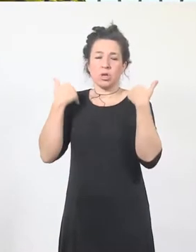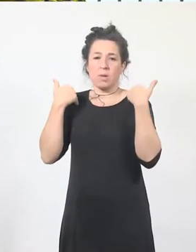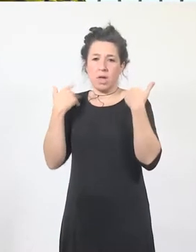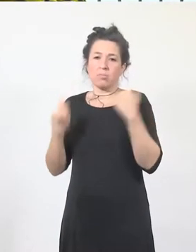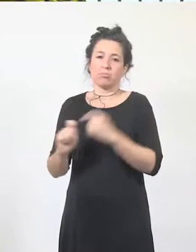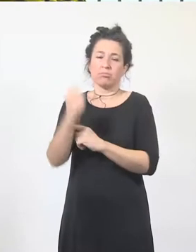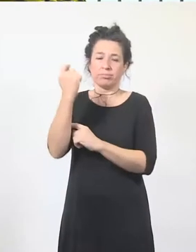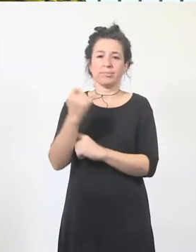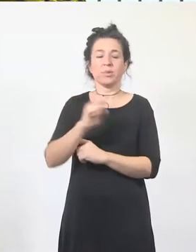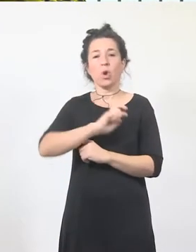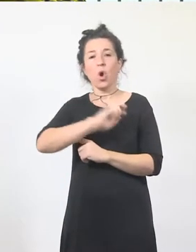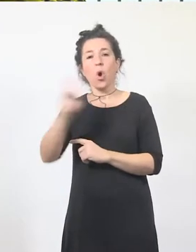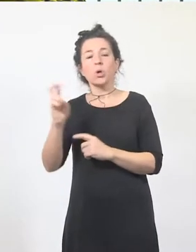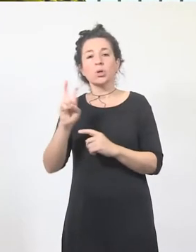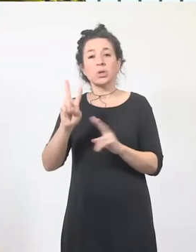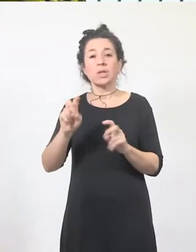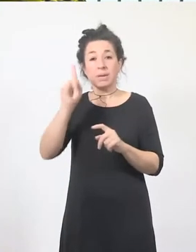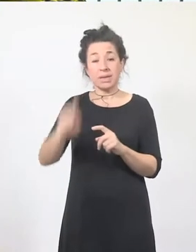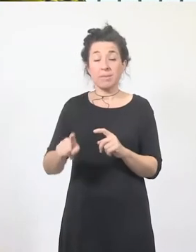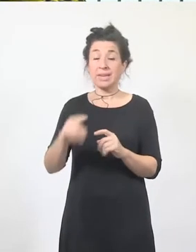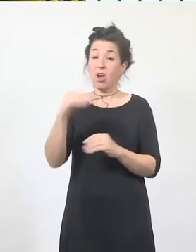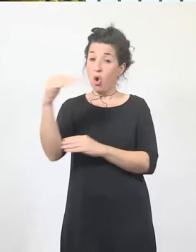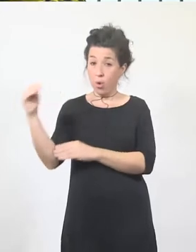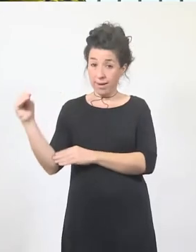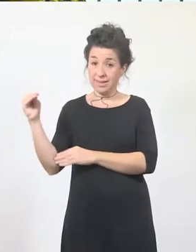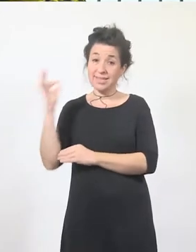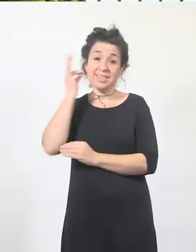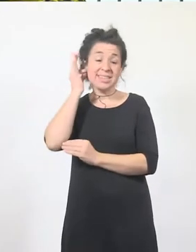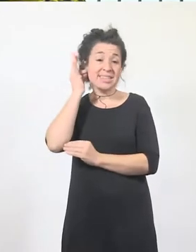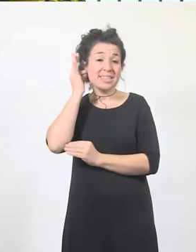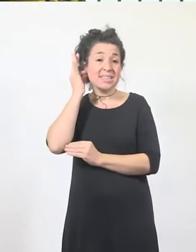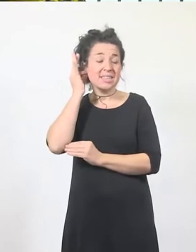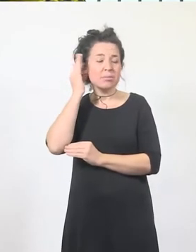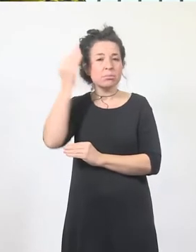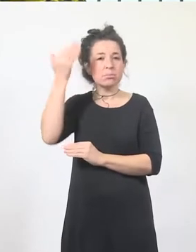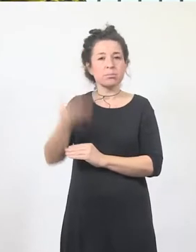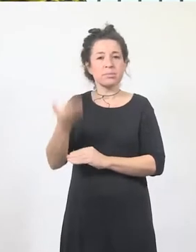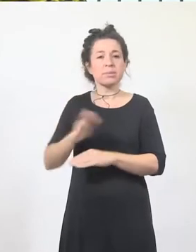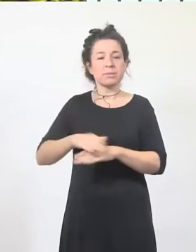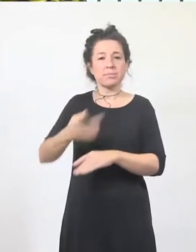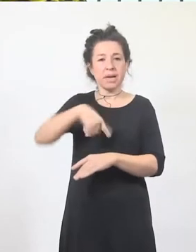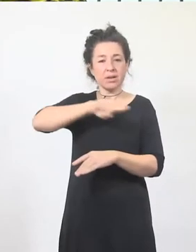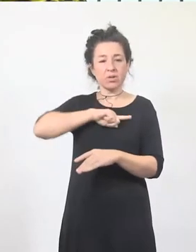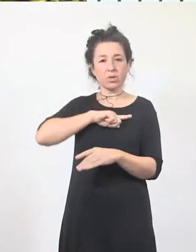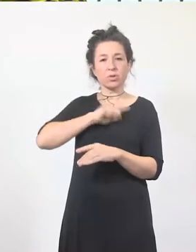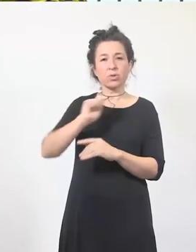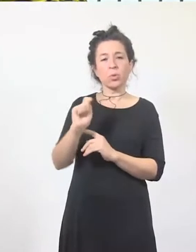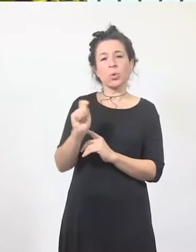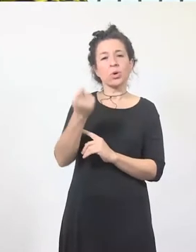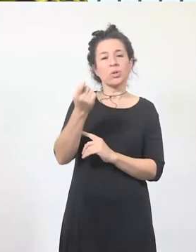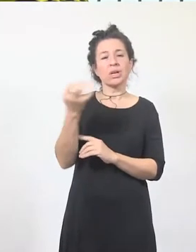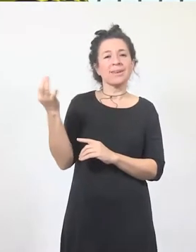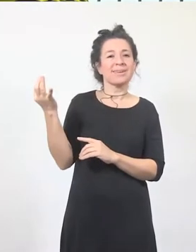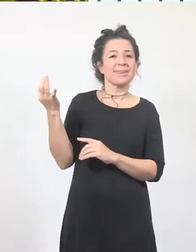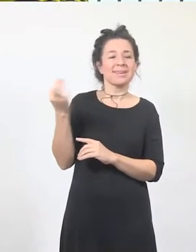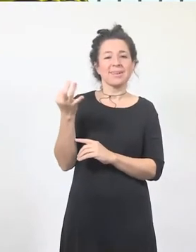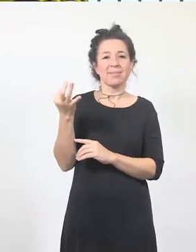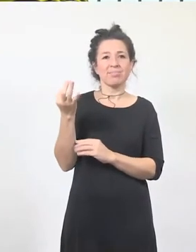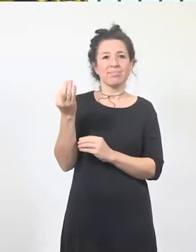Luego también hay otro aspecto, que es el tema de las jóvenes. Es muy importante para nosotros conseguir